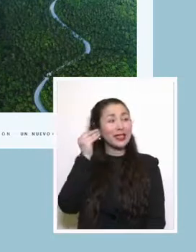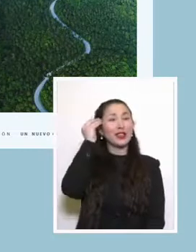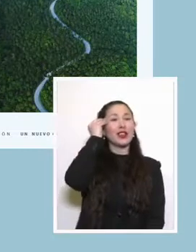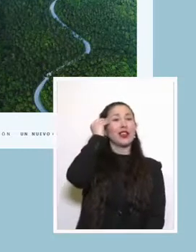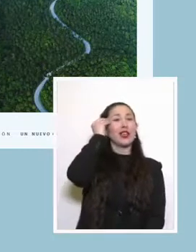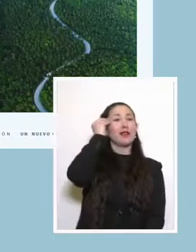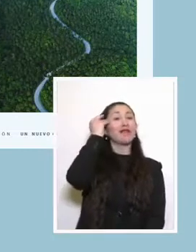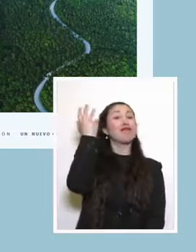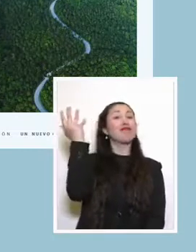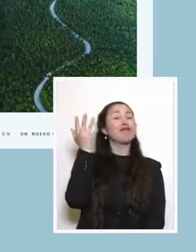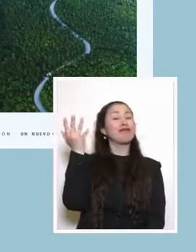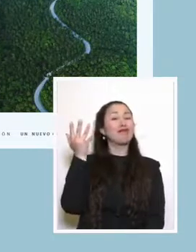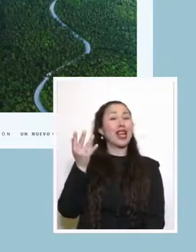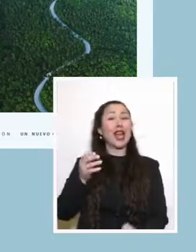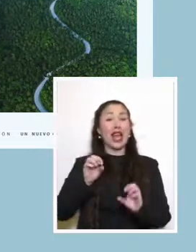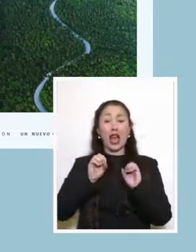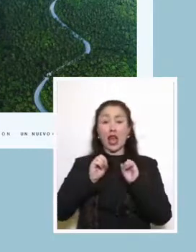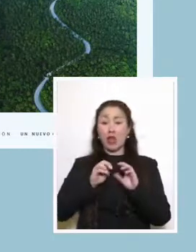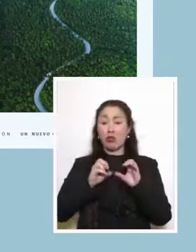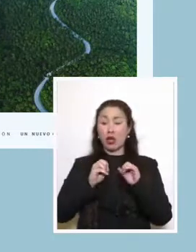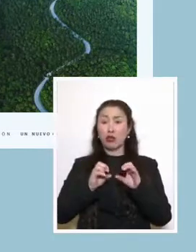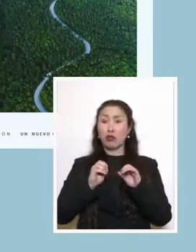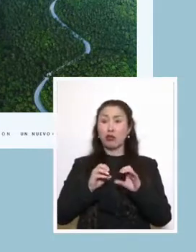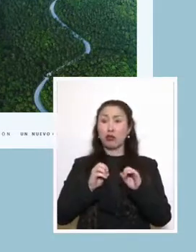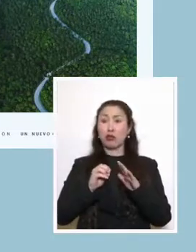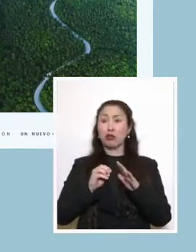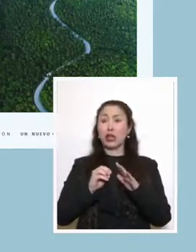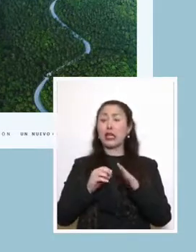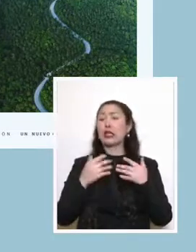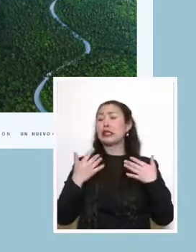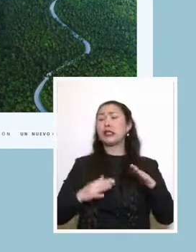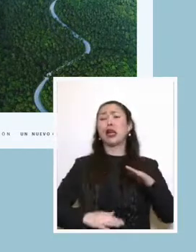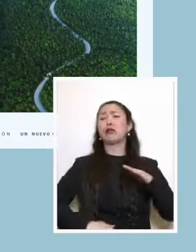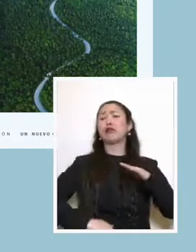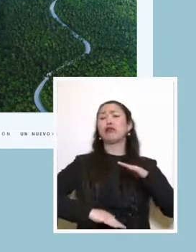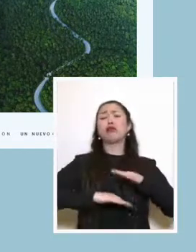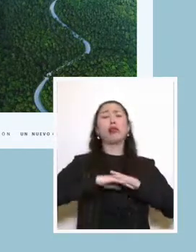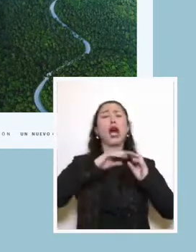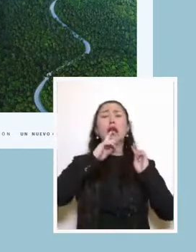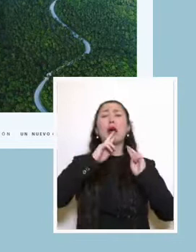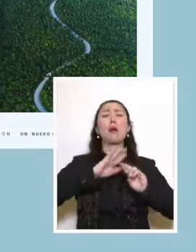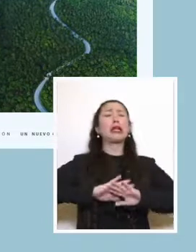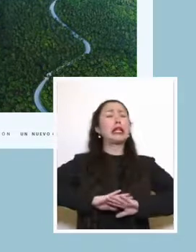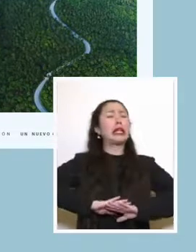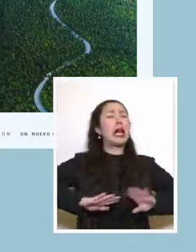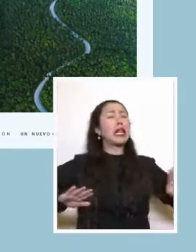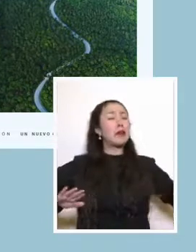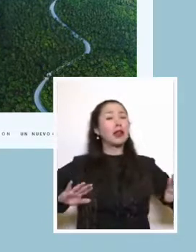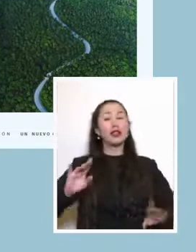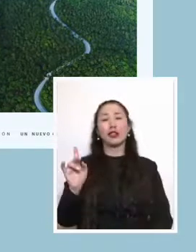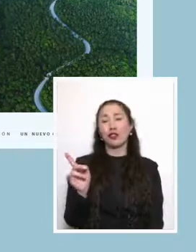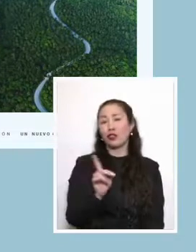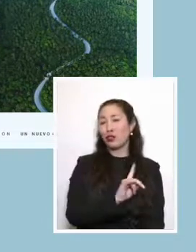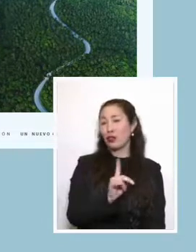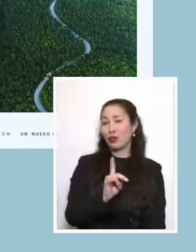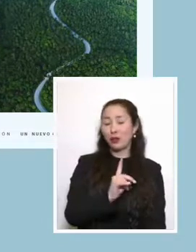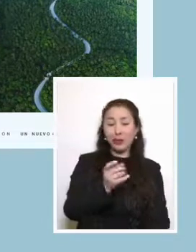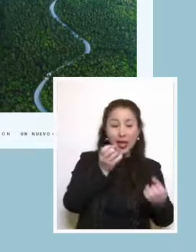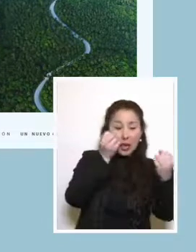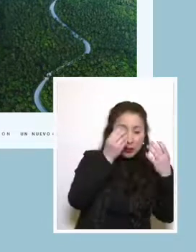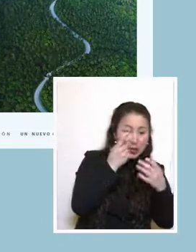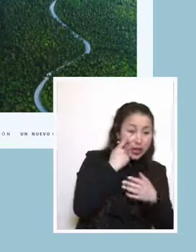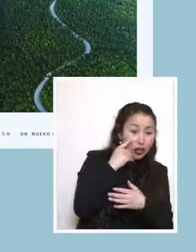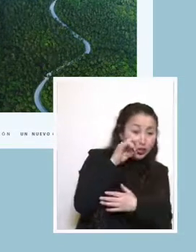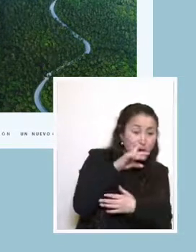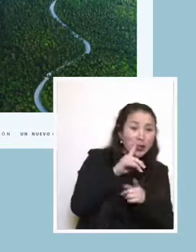educación no puede solo contentarse con reaccionar, El aprendizaje y los conocimientos